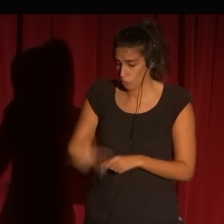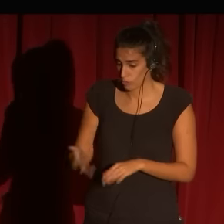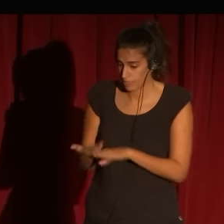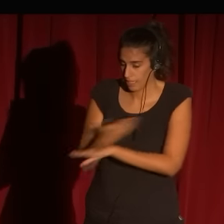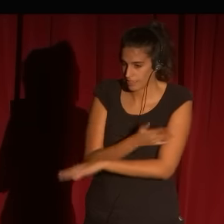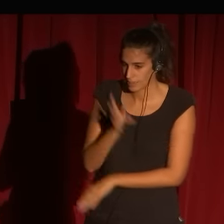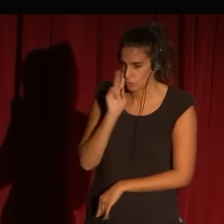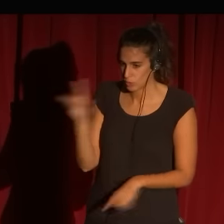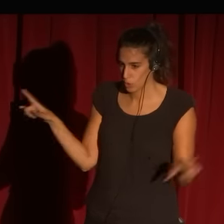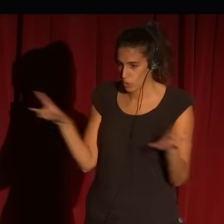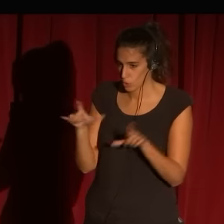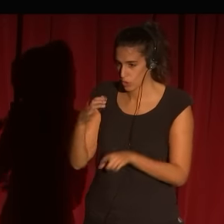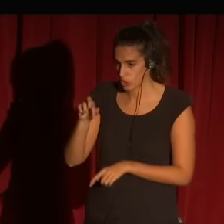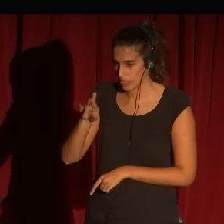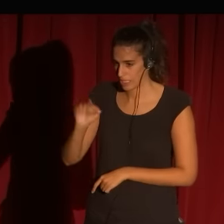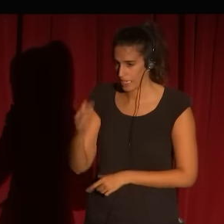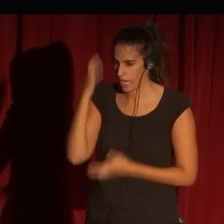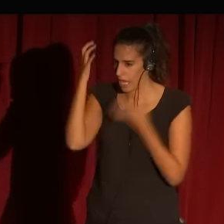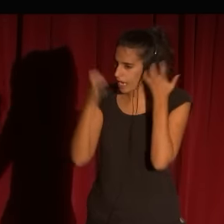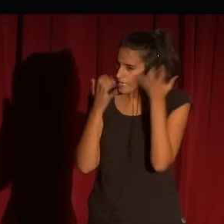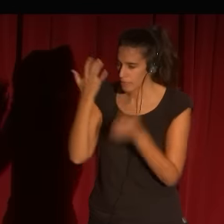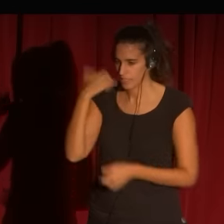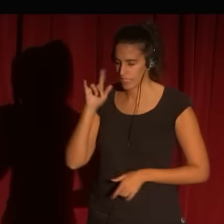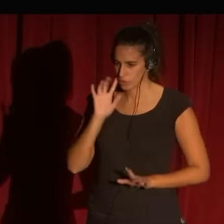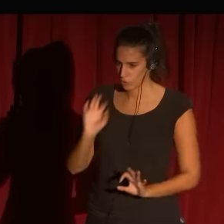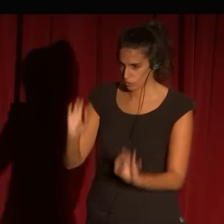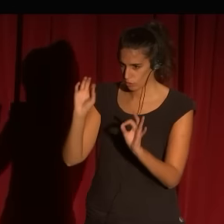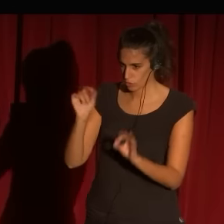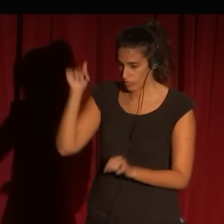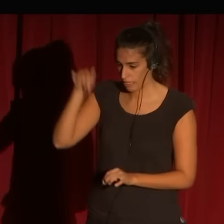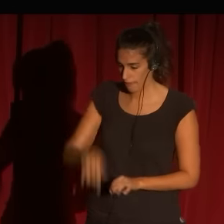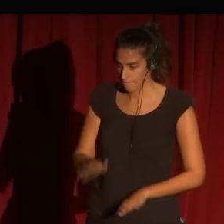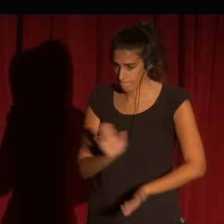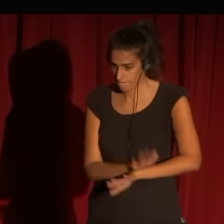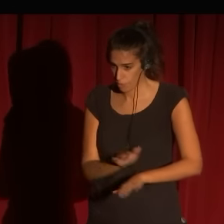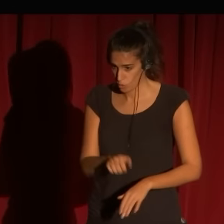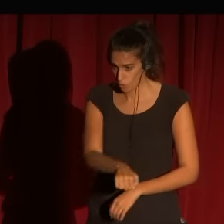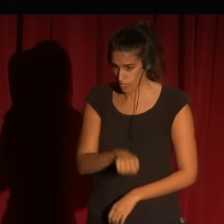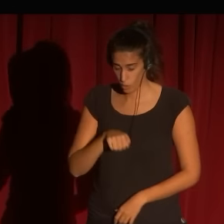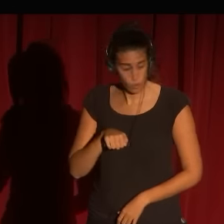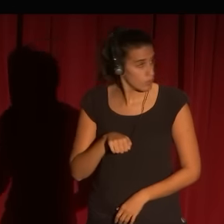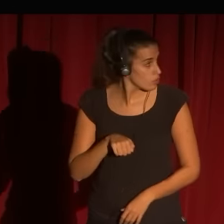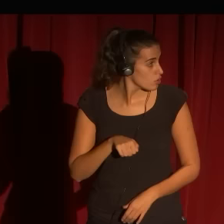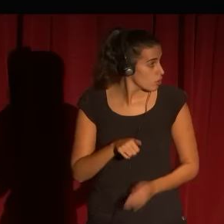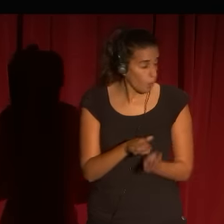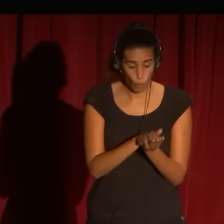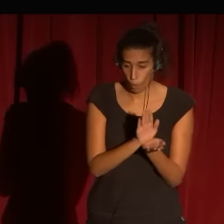también vemos en los cuadros de ella no algunos animales exóticos en la parte inferior izquierda en un cajón